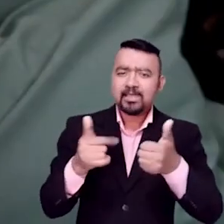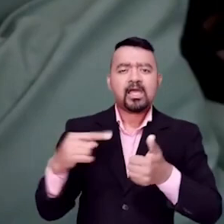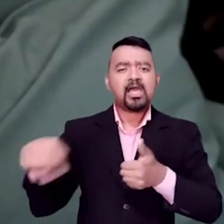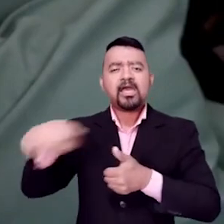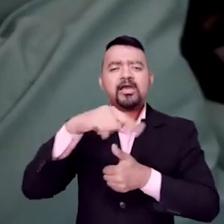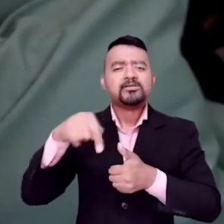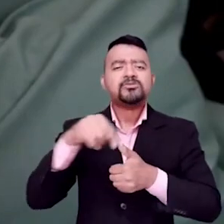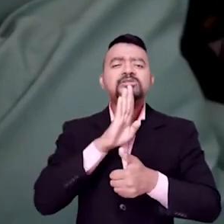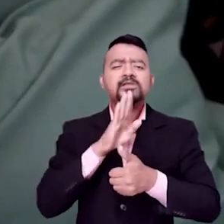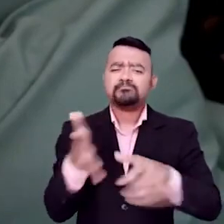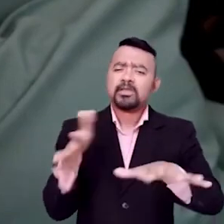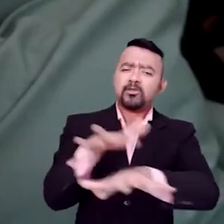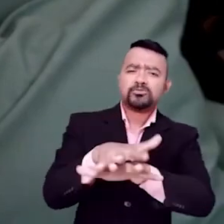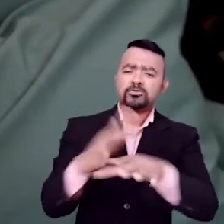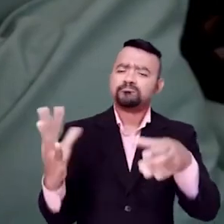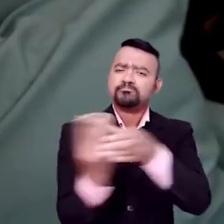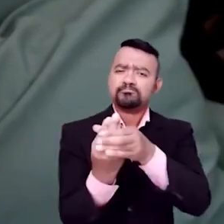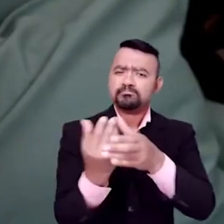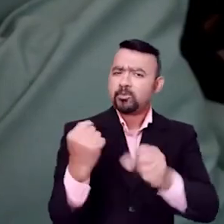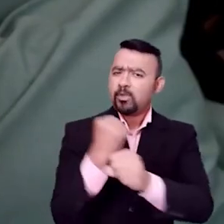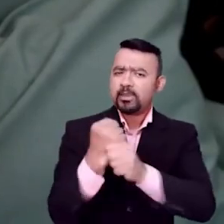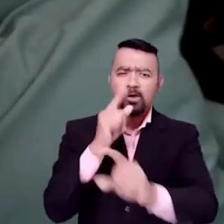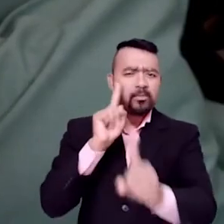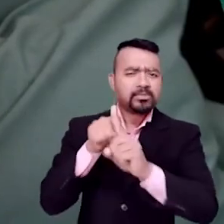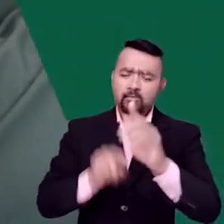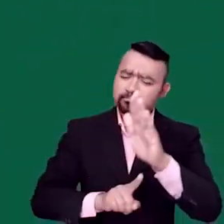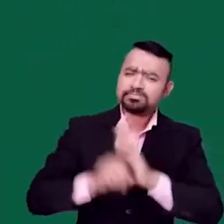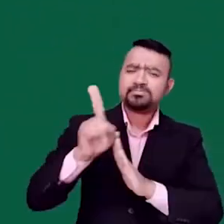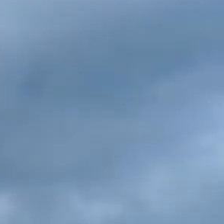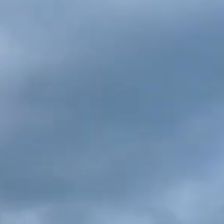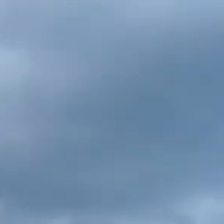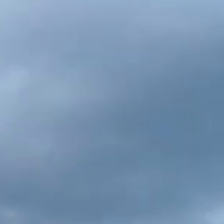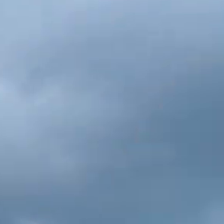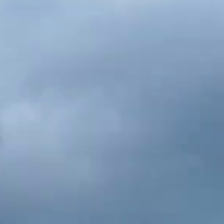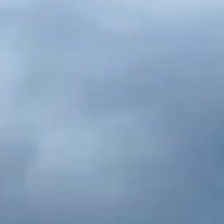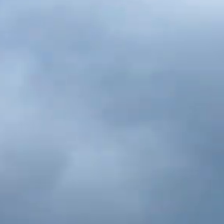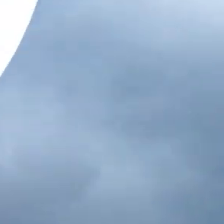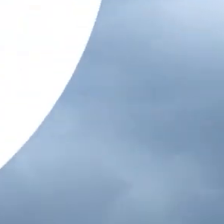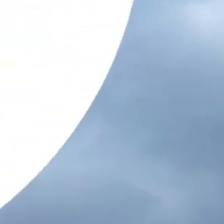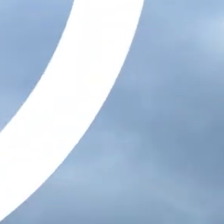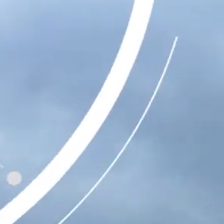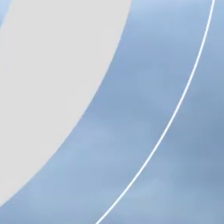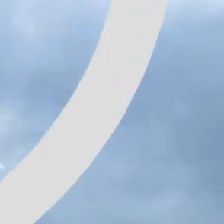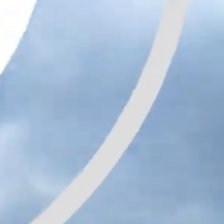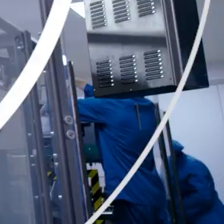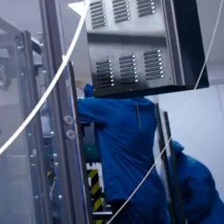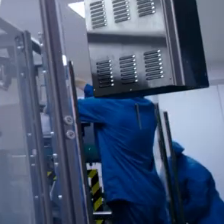generando espacios donde todos podemos desarrollar nuestro máximo potencial.